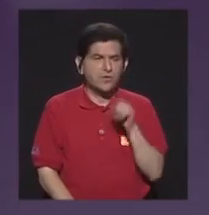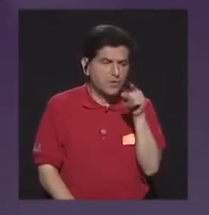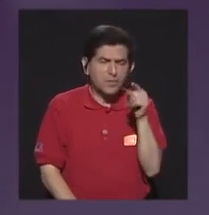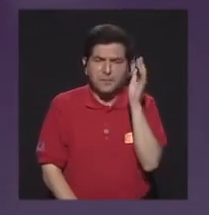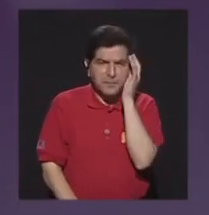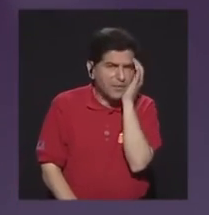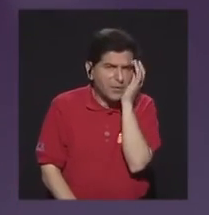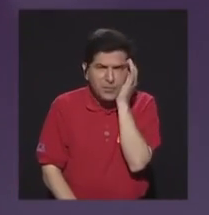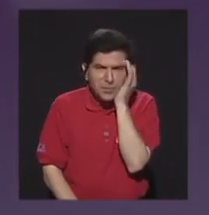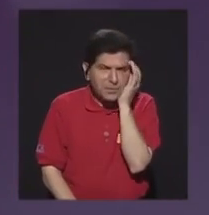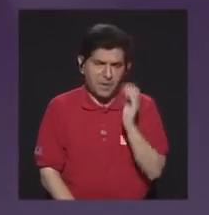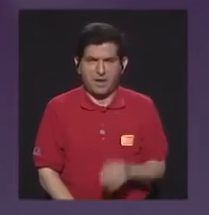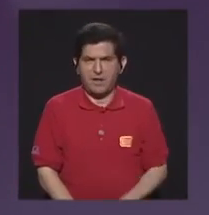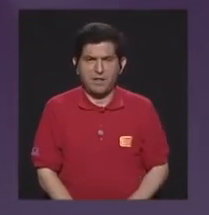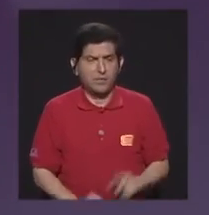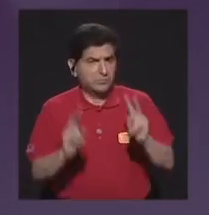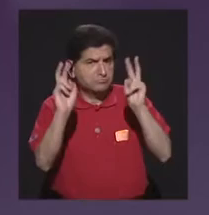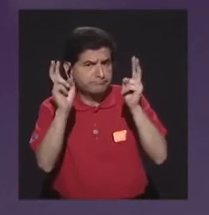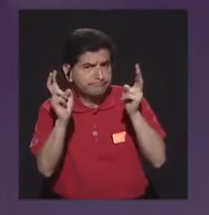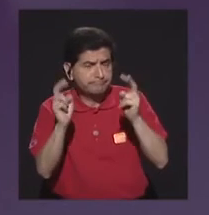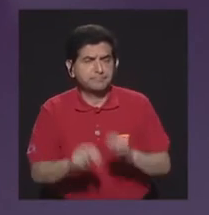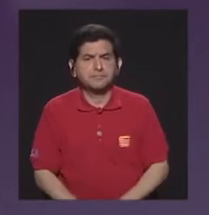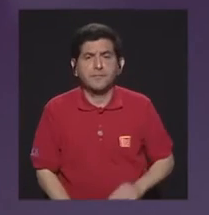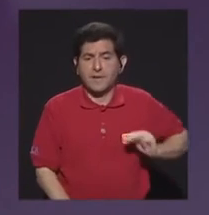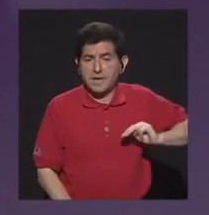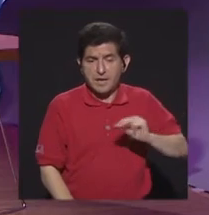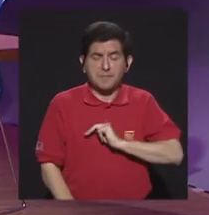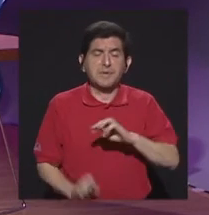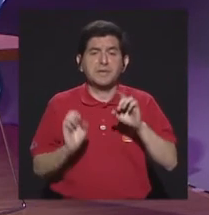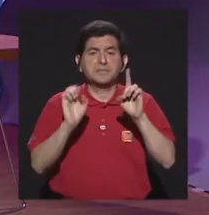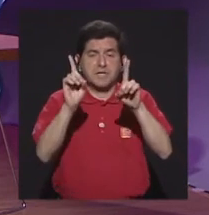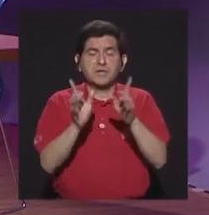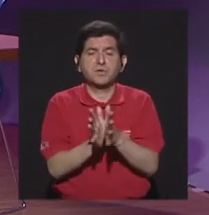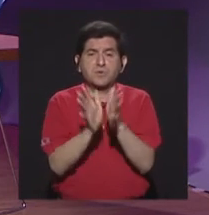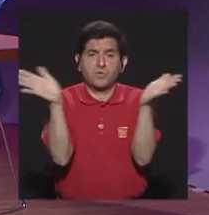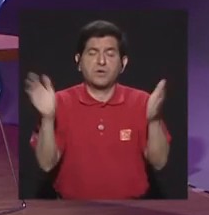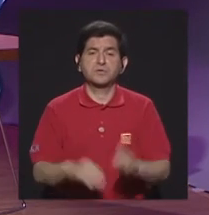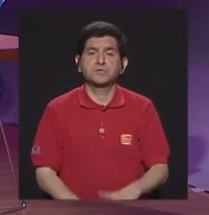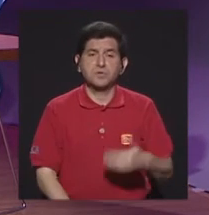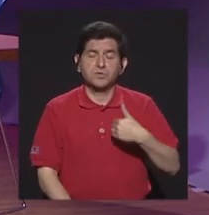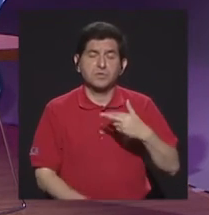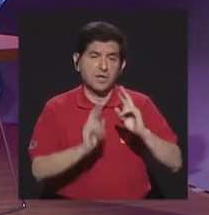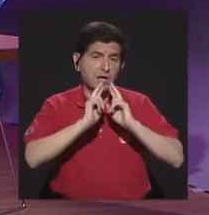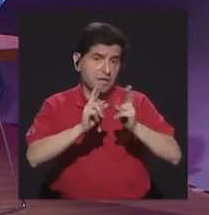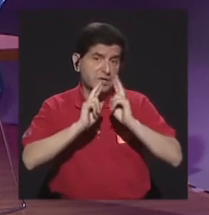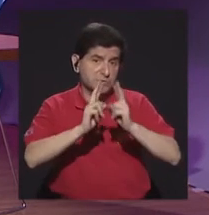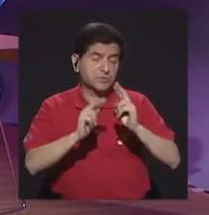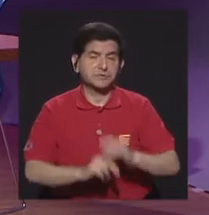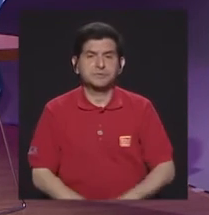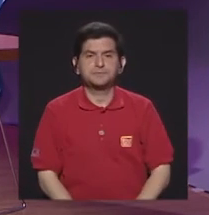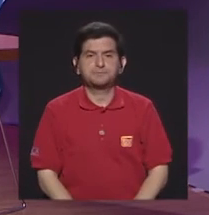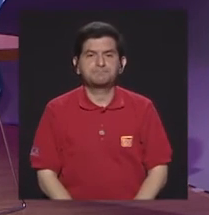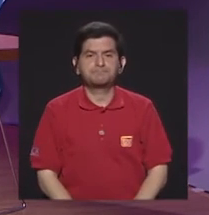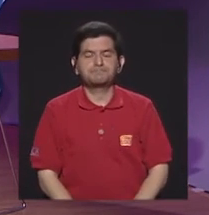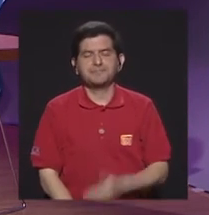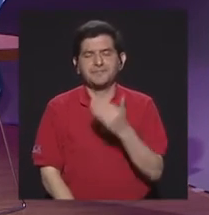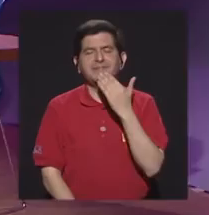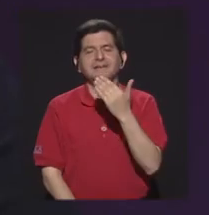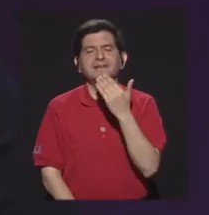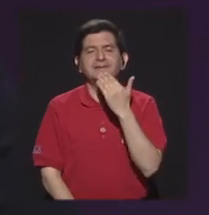preocupado por esta temática, y el Ministerio de Educación tiene respuestas a ello. Sí, muchas